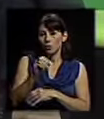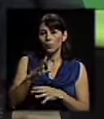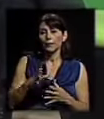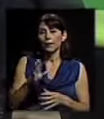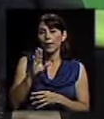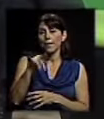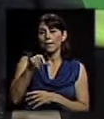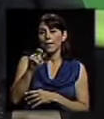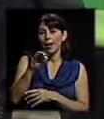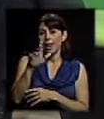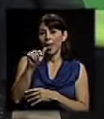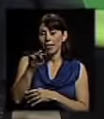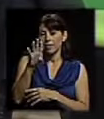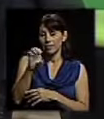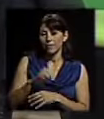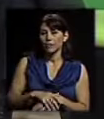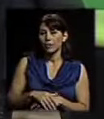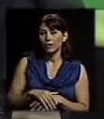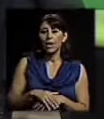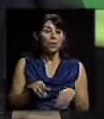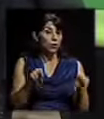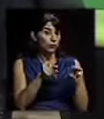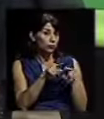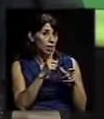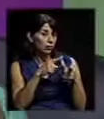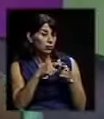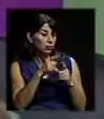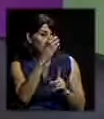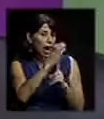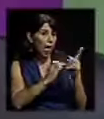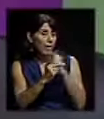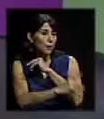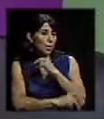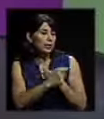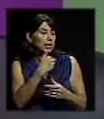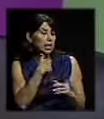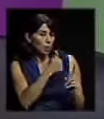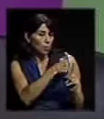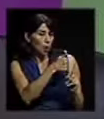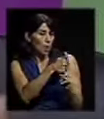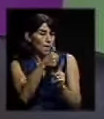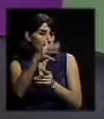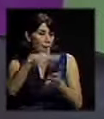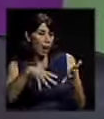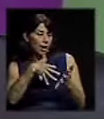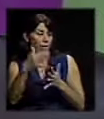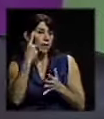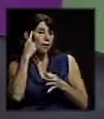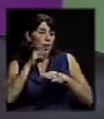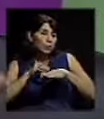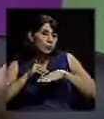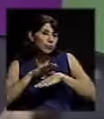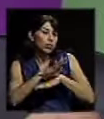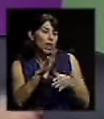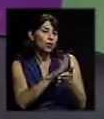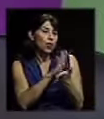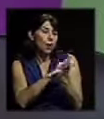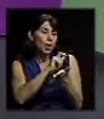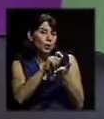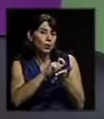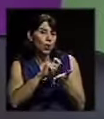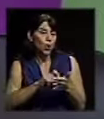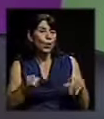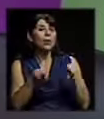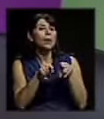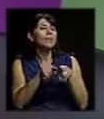llevaba su propia agenda verdad para tratar de incidir y promocionar las propuestas de cada país en el documento que ustedes iban a redactar hablar también